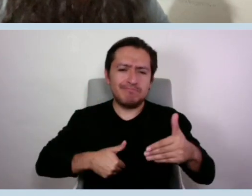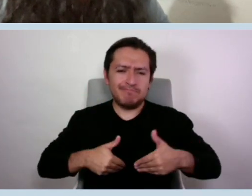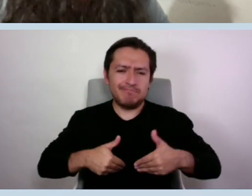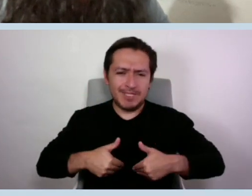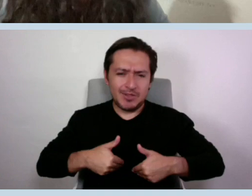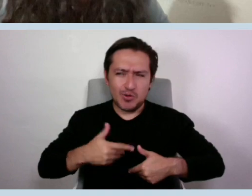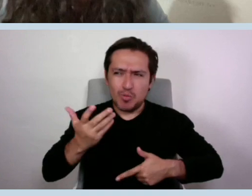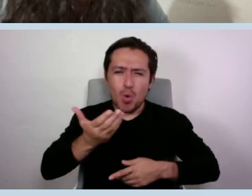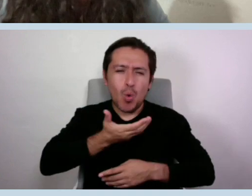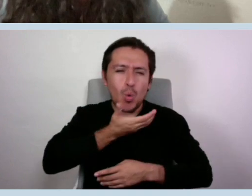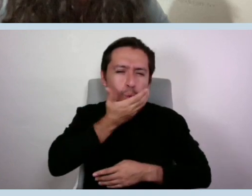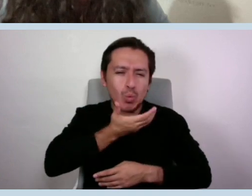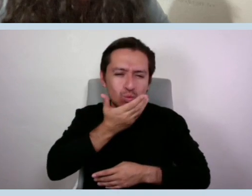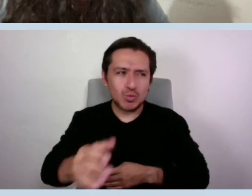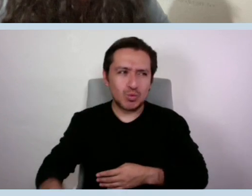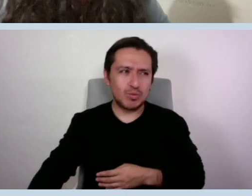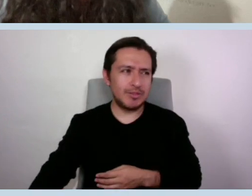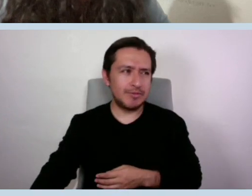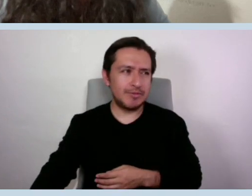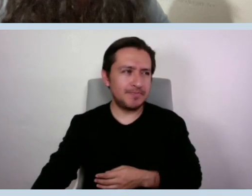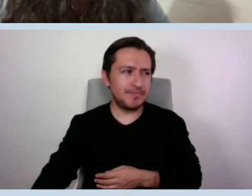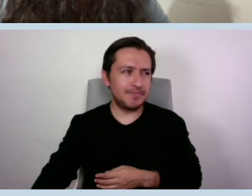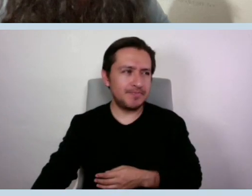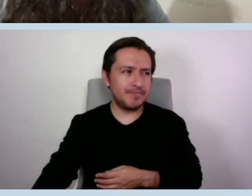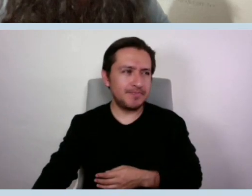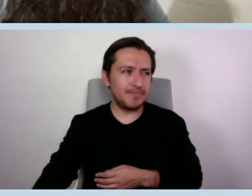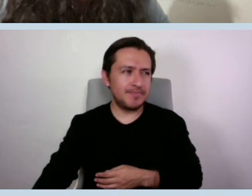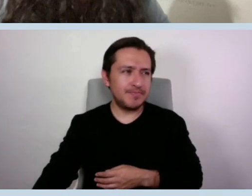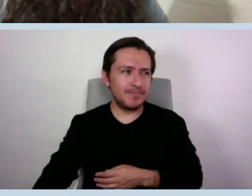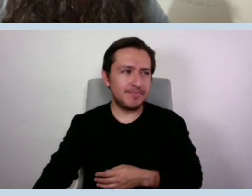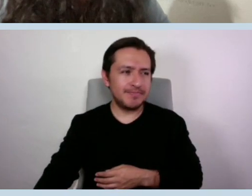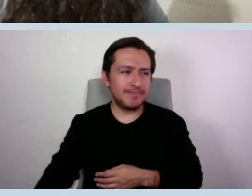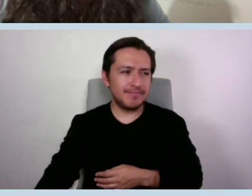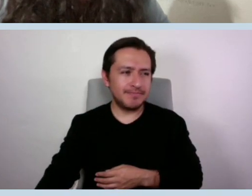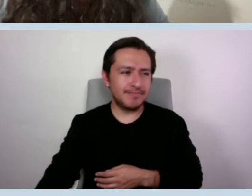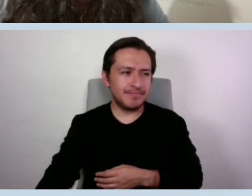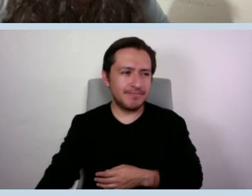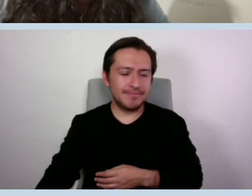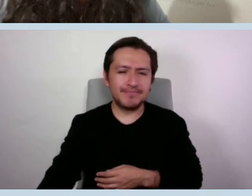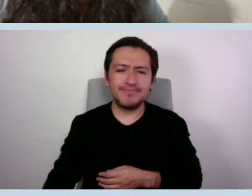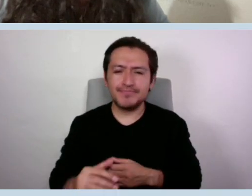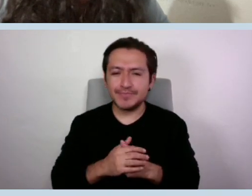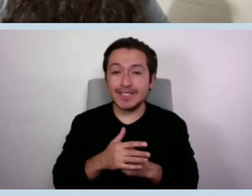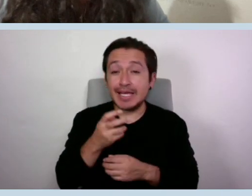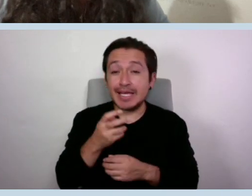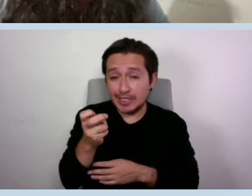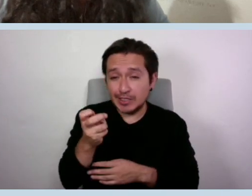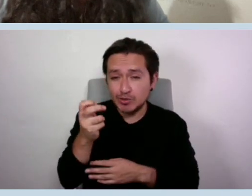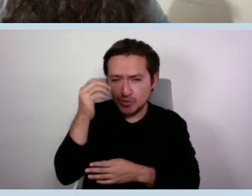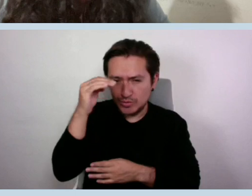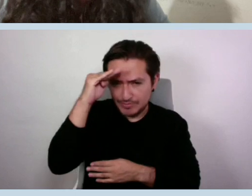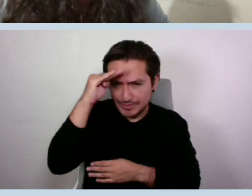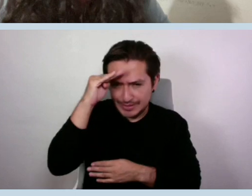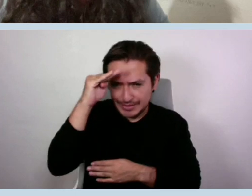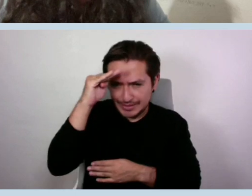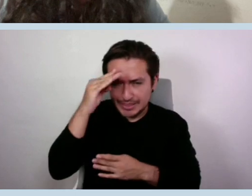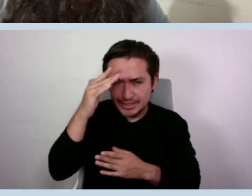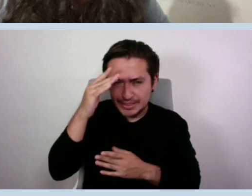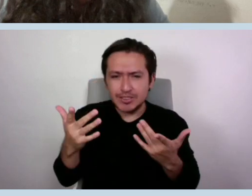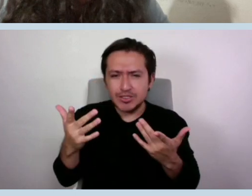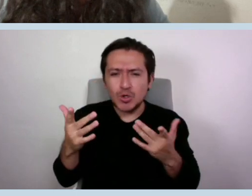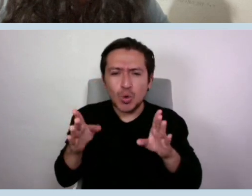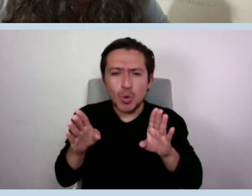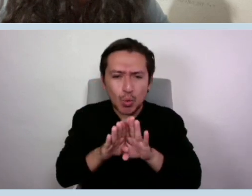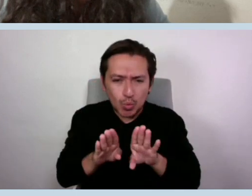este pues a partir de eso reflexionamos sobre qué estructuras intergeneracionales